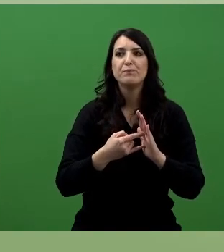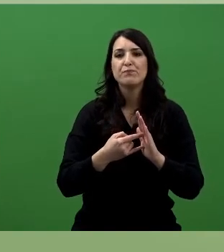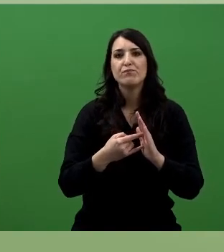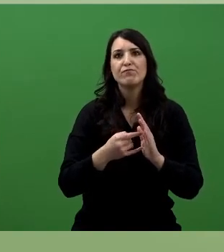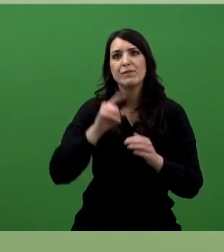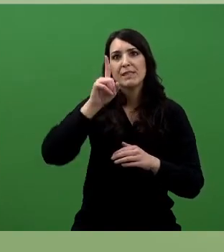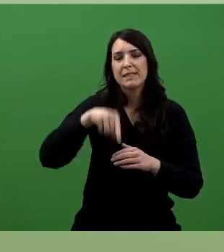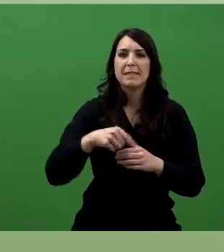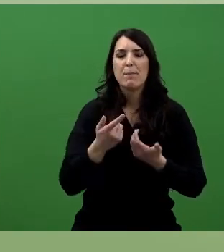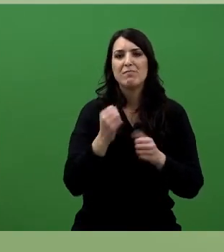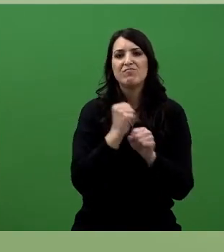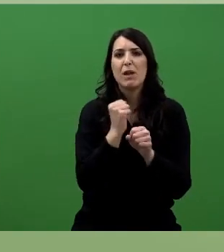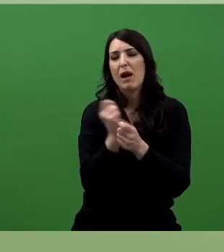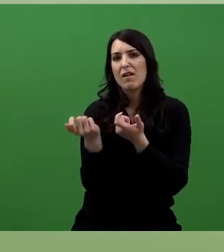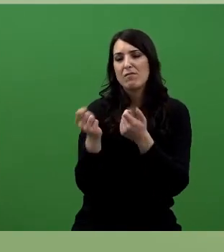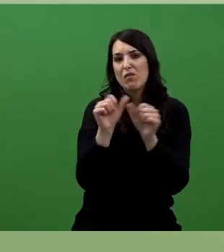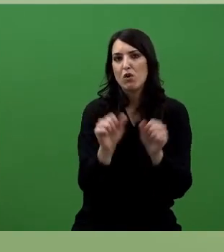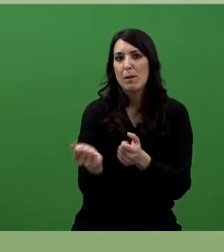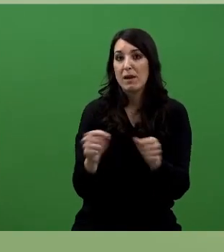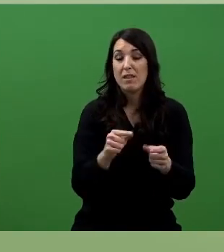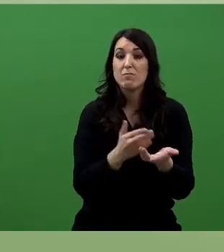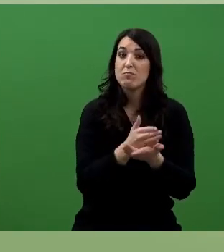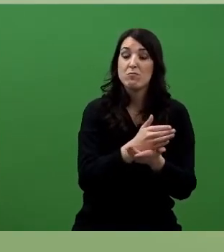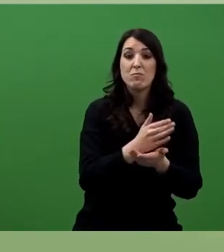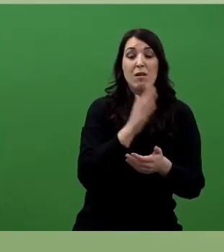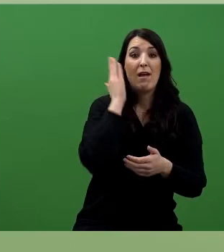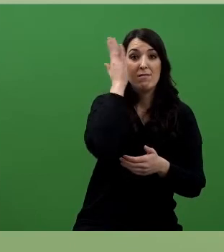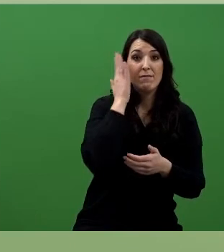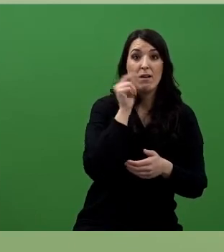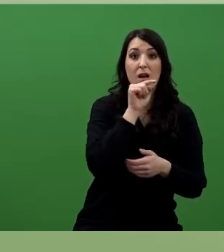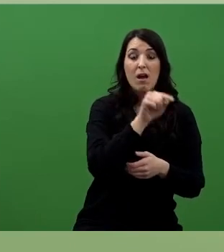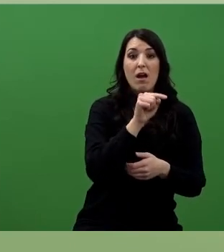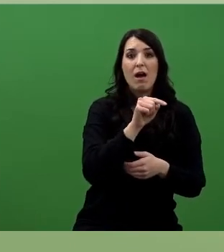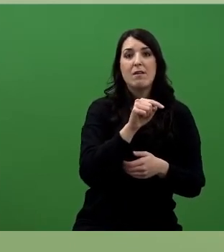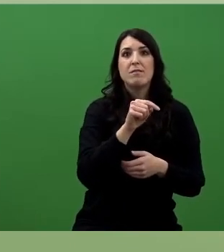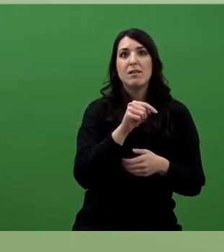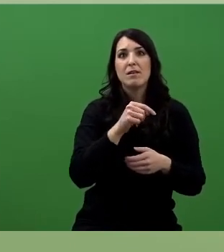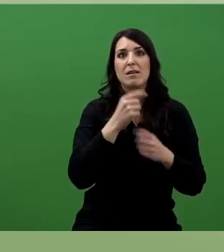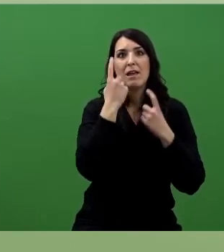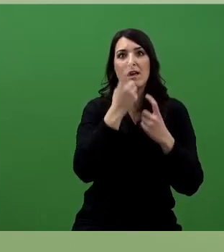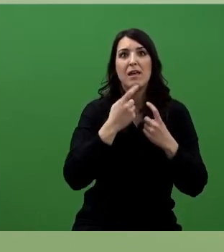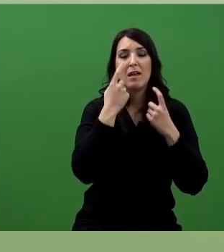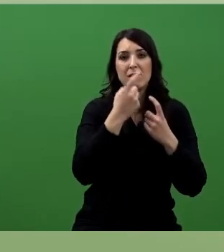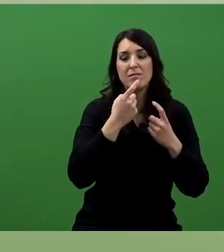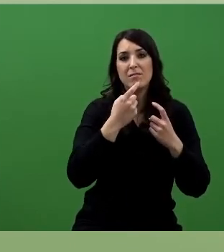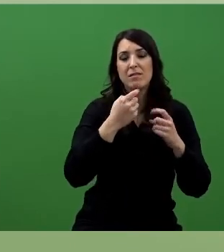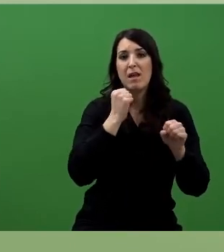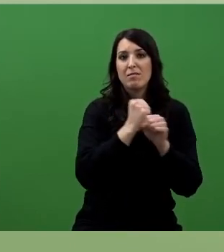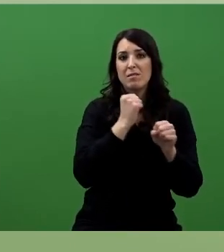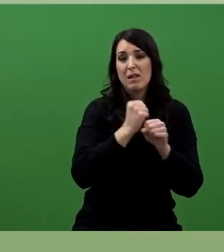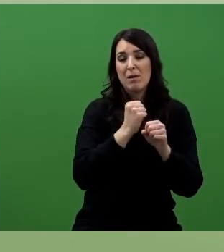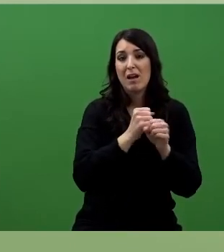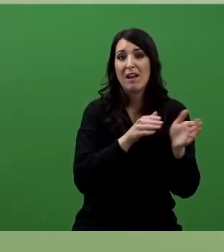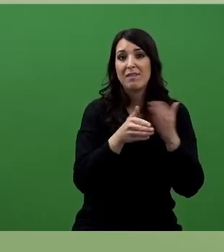un scope un poco parecido, ¿no? Por un lado, por ejemplo, en Navarra hay el proyecto Genoma 1000 de Navarra y otros muchos proyectos que han